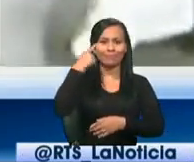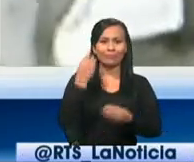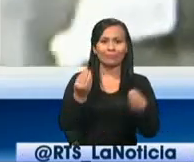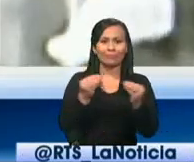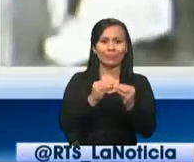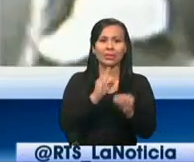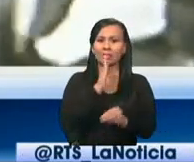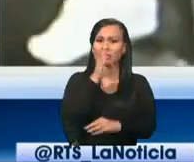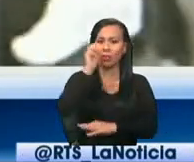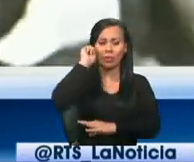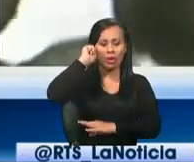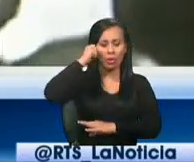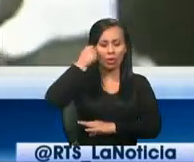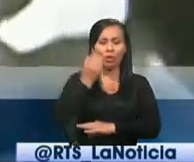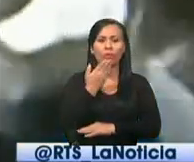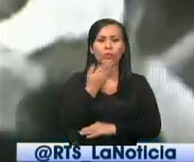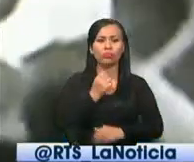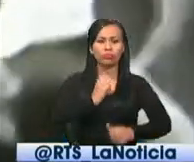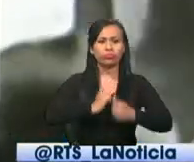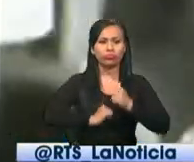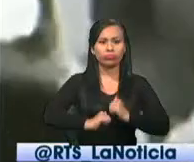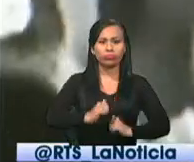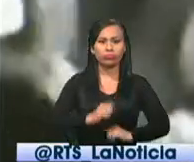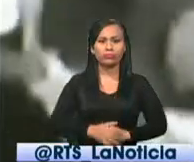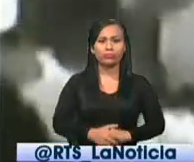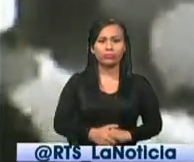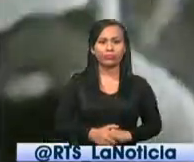memoria, informó Julio César Saona.